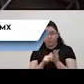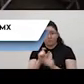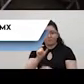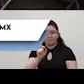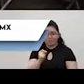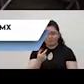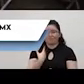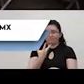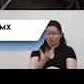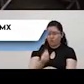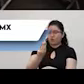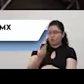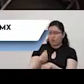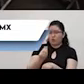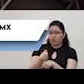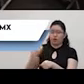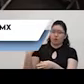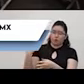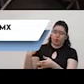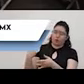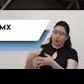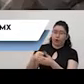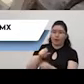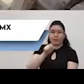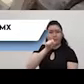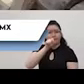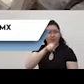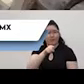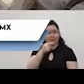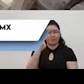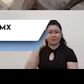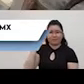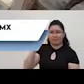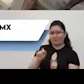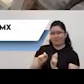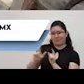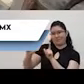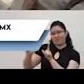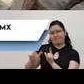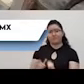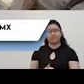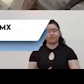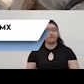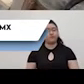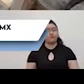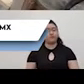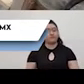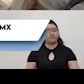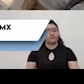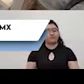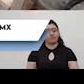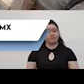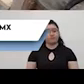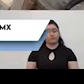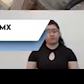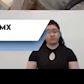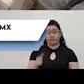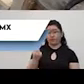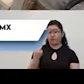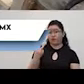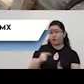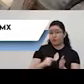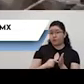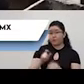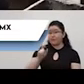reanudar la operación de las líneas 4 5 y 6 tomaran 48 horas a partir de su inicio mientras que en el caso de las líneas 1 2